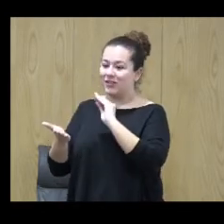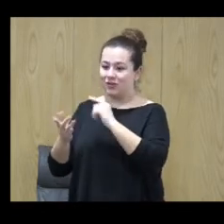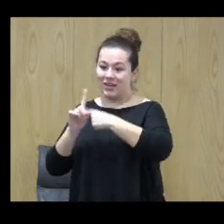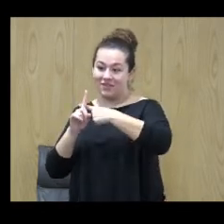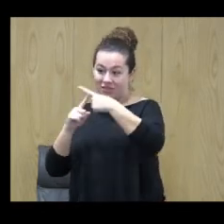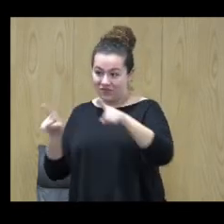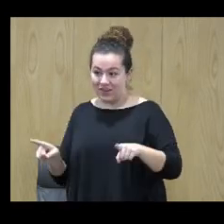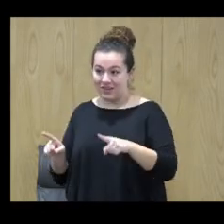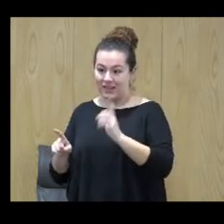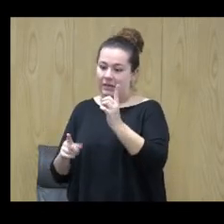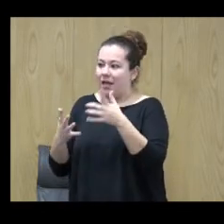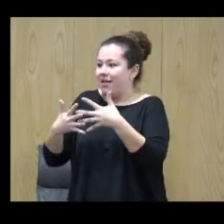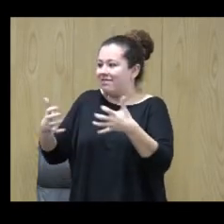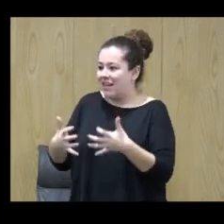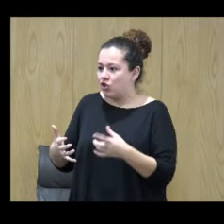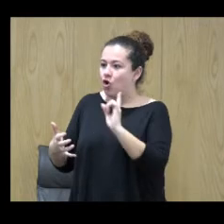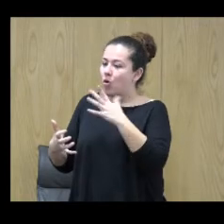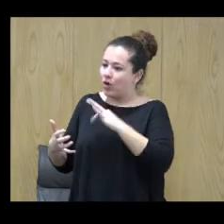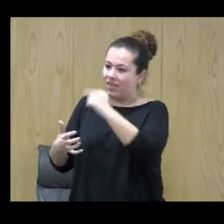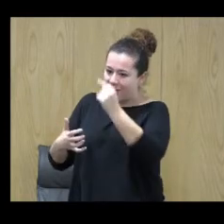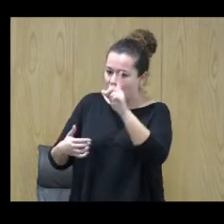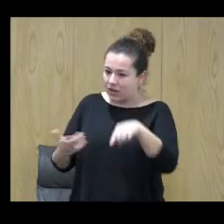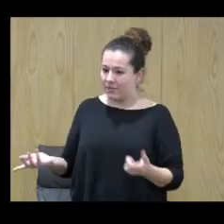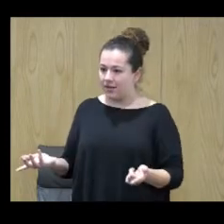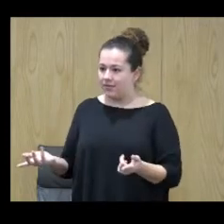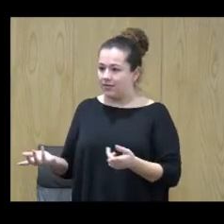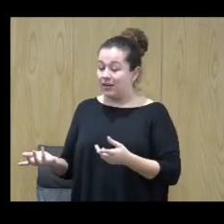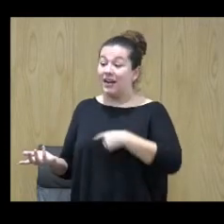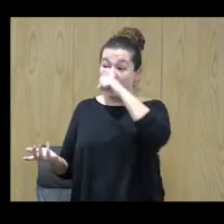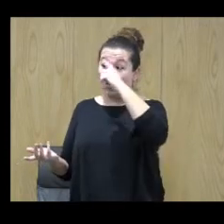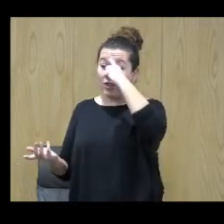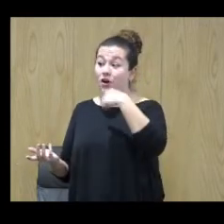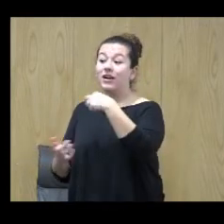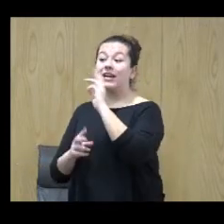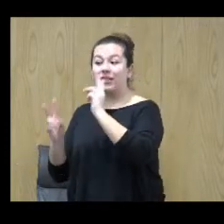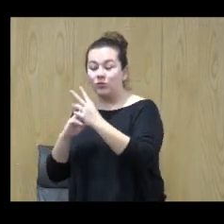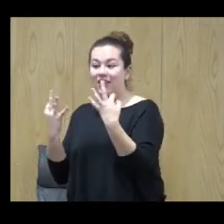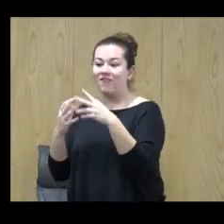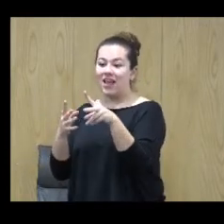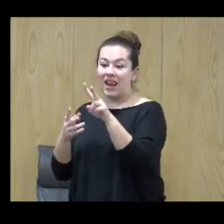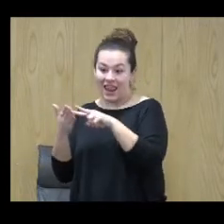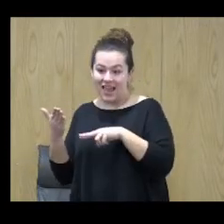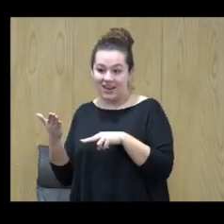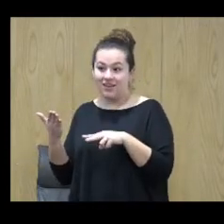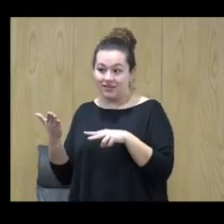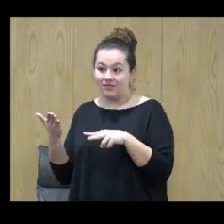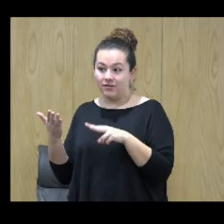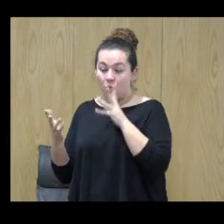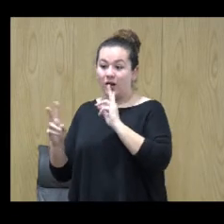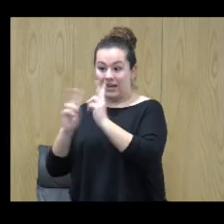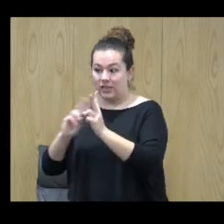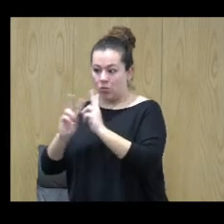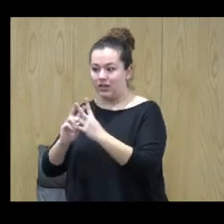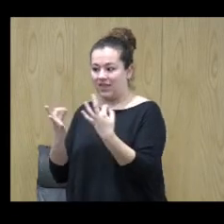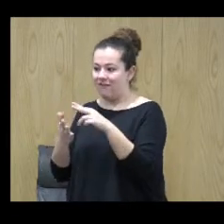simplemente es el texto, ¿eh? Acordaros que siempre las respuestas tienen que leer, son respuestas de elección múltiple y tienen que responder.